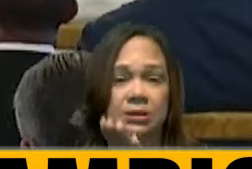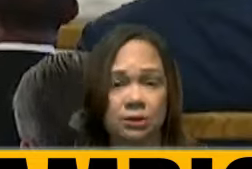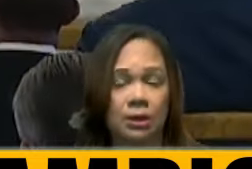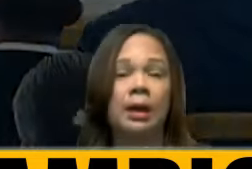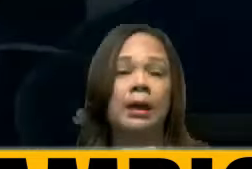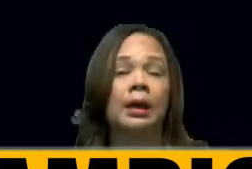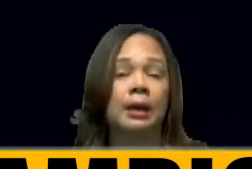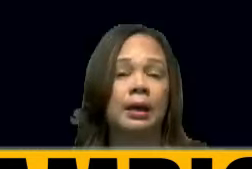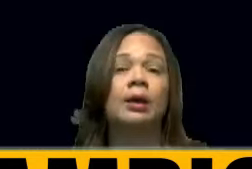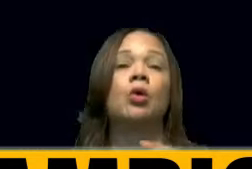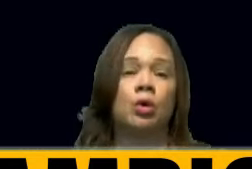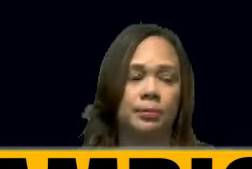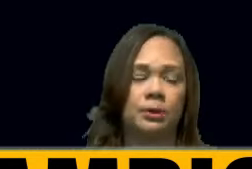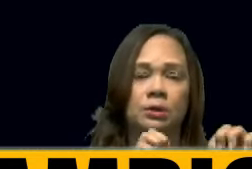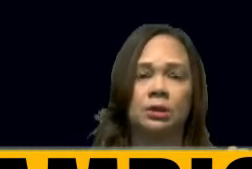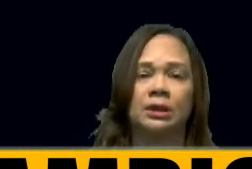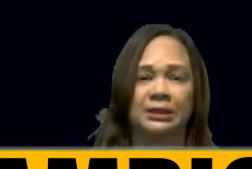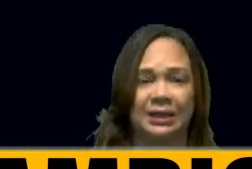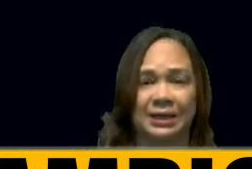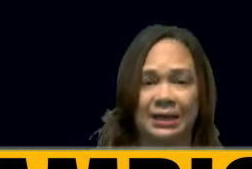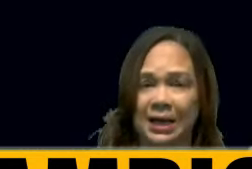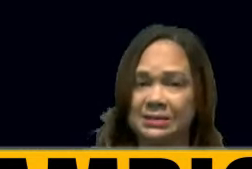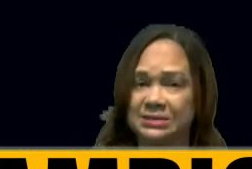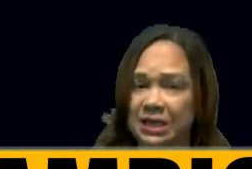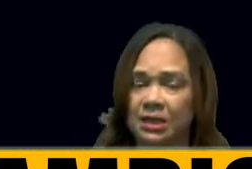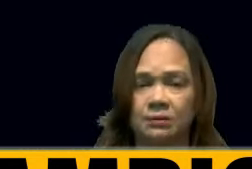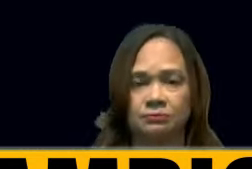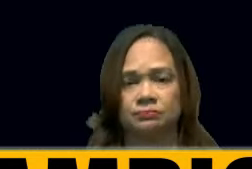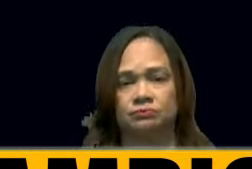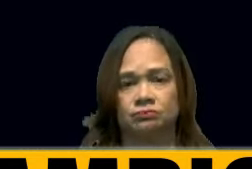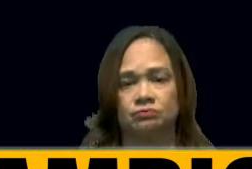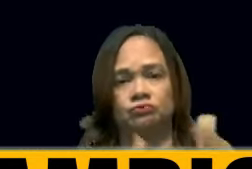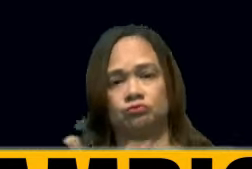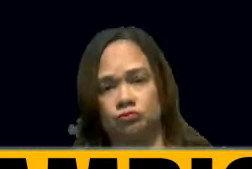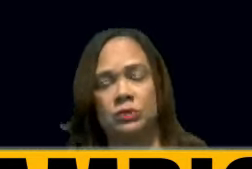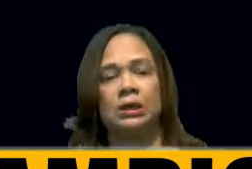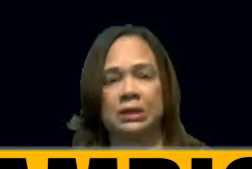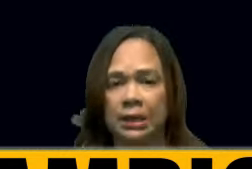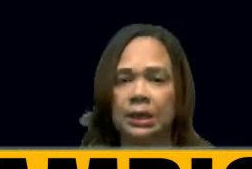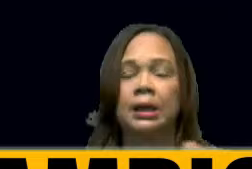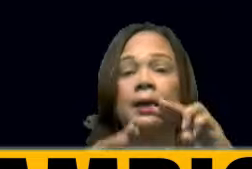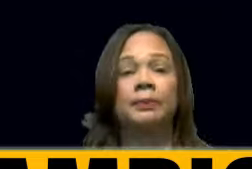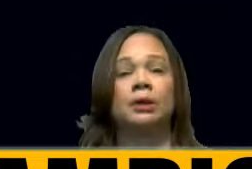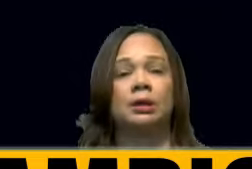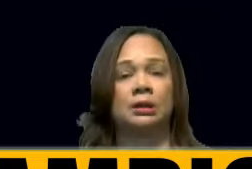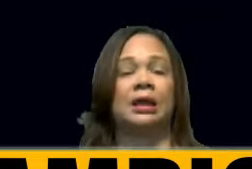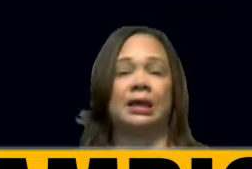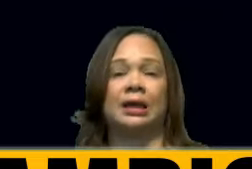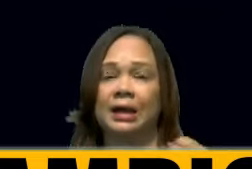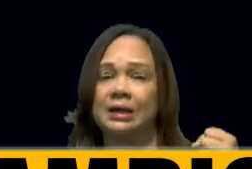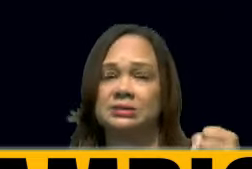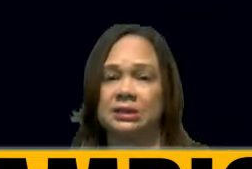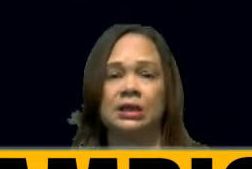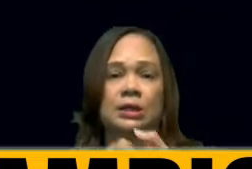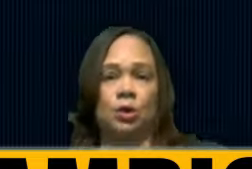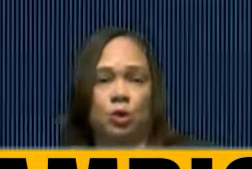meit con el Ministerio de Hacienda el cual se convertirá a partir de ese momento en el Ministerio de Hacienda y